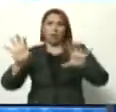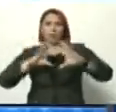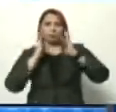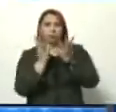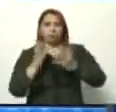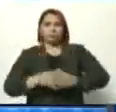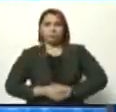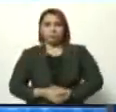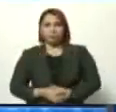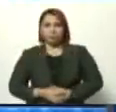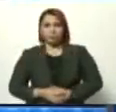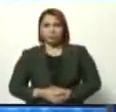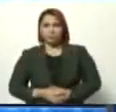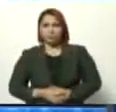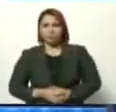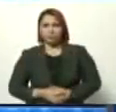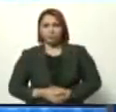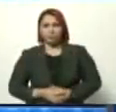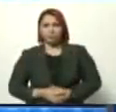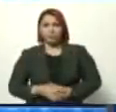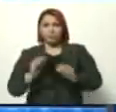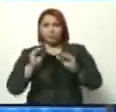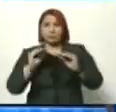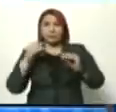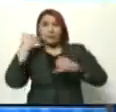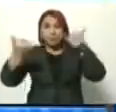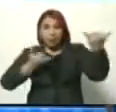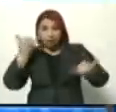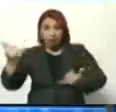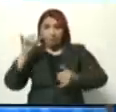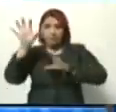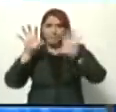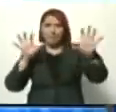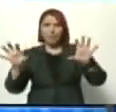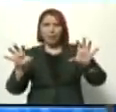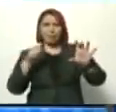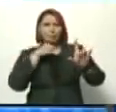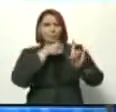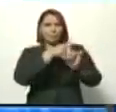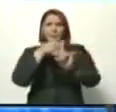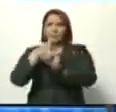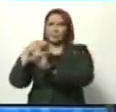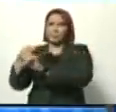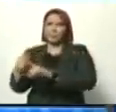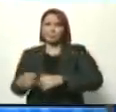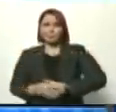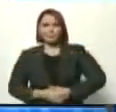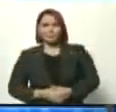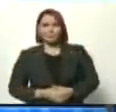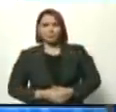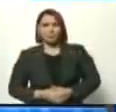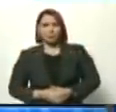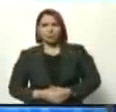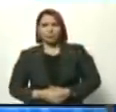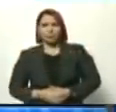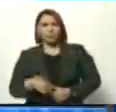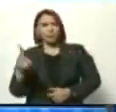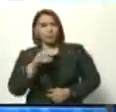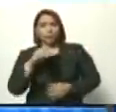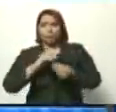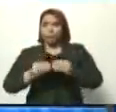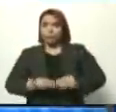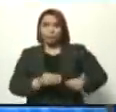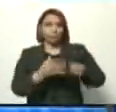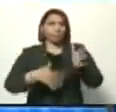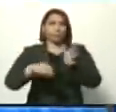mundo. Y llamaron país por país para amenazarlos de no reponer